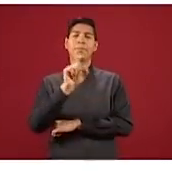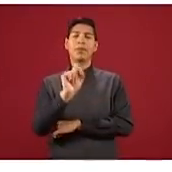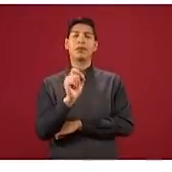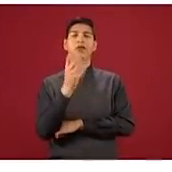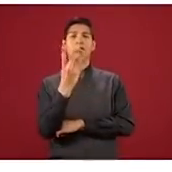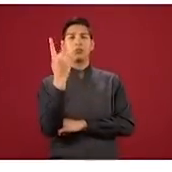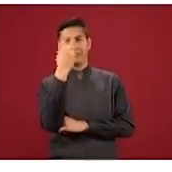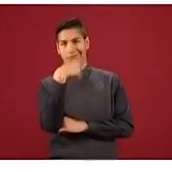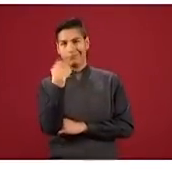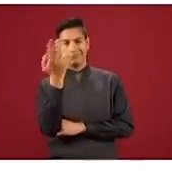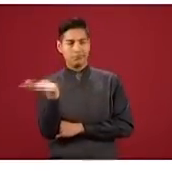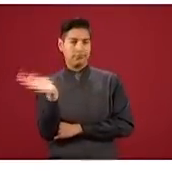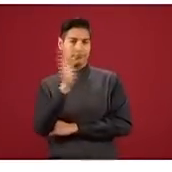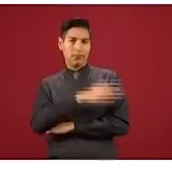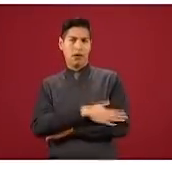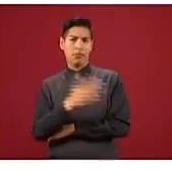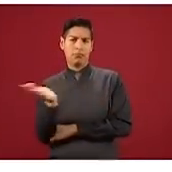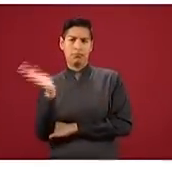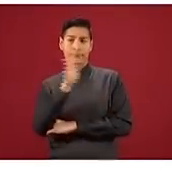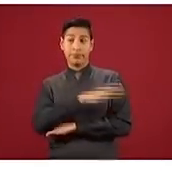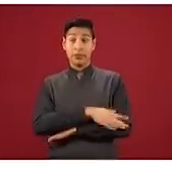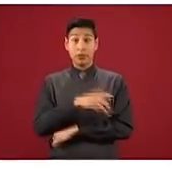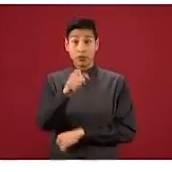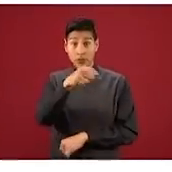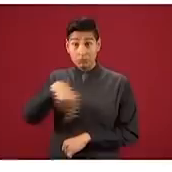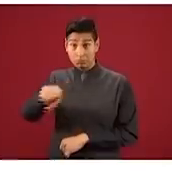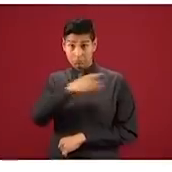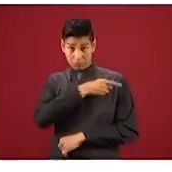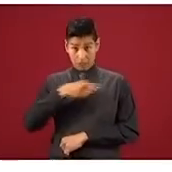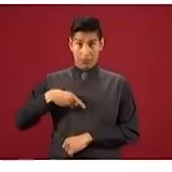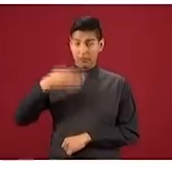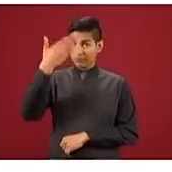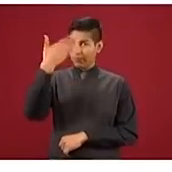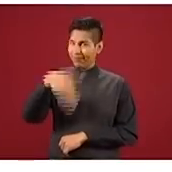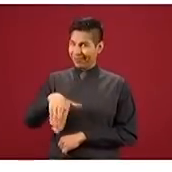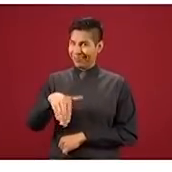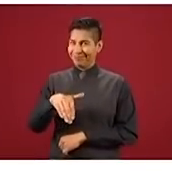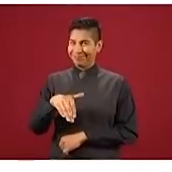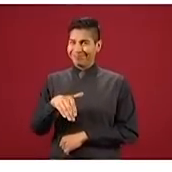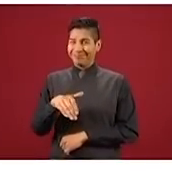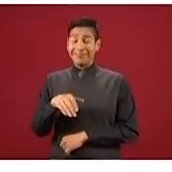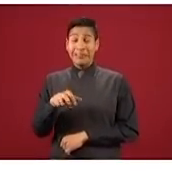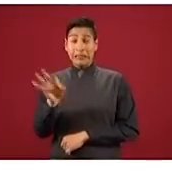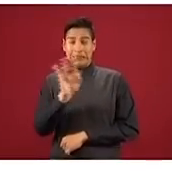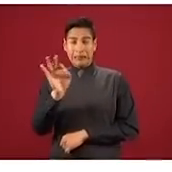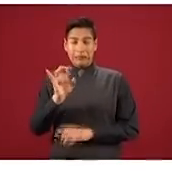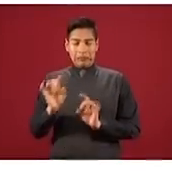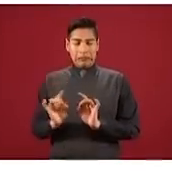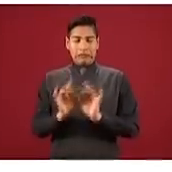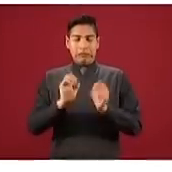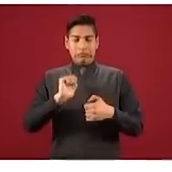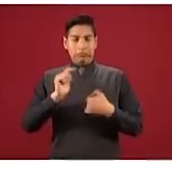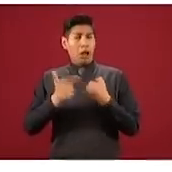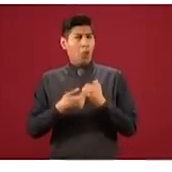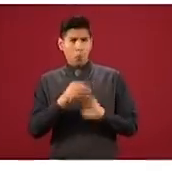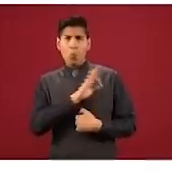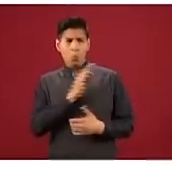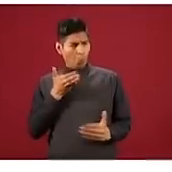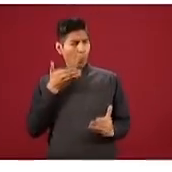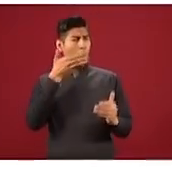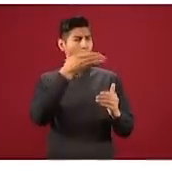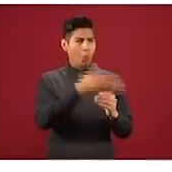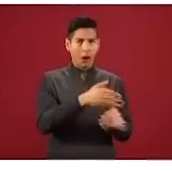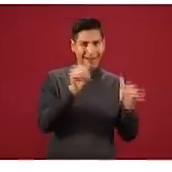la población debe saber claramente eso y debe saber que puede en todo momento ir a estas unidades de salud. Y que